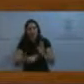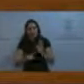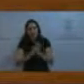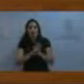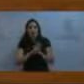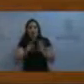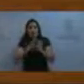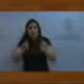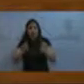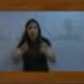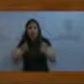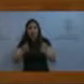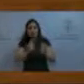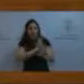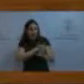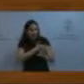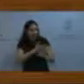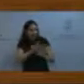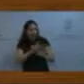hacer algo.